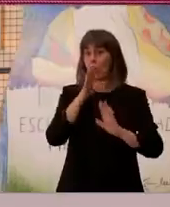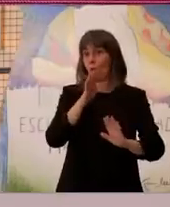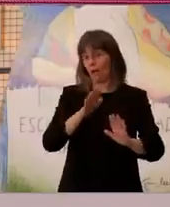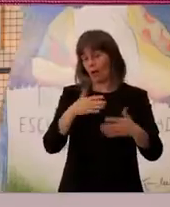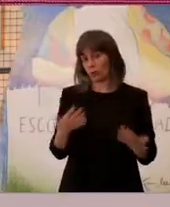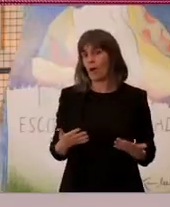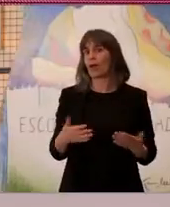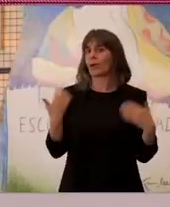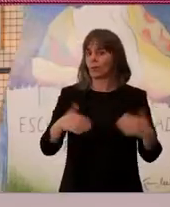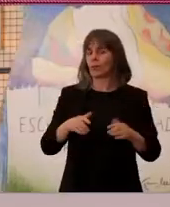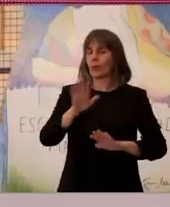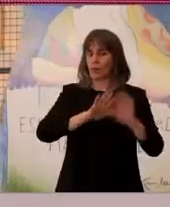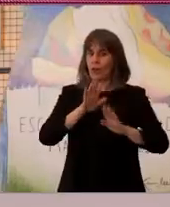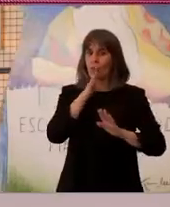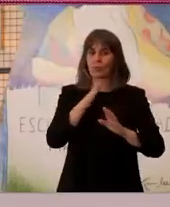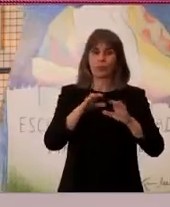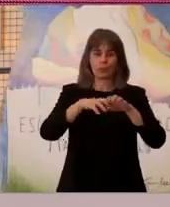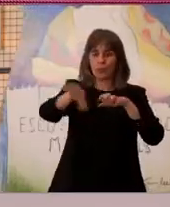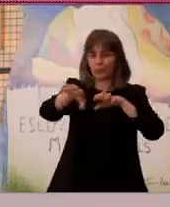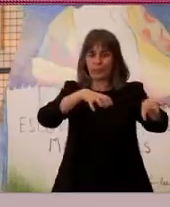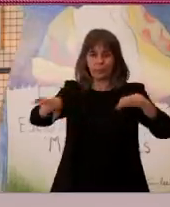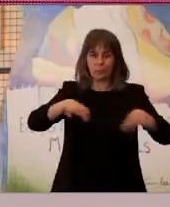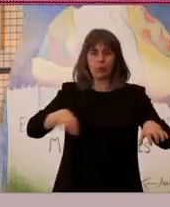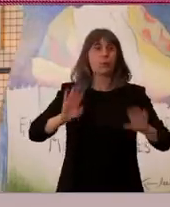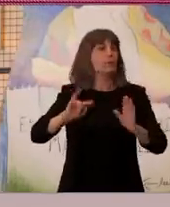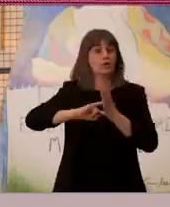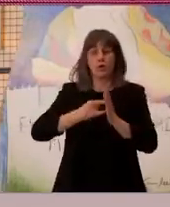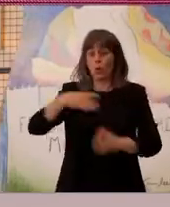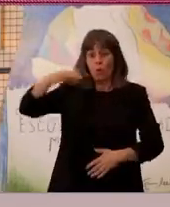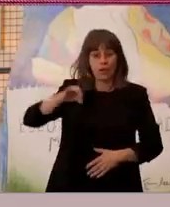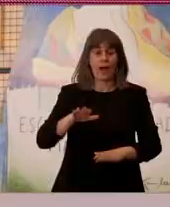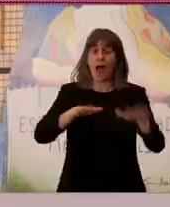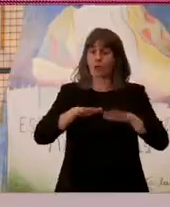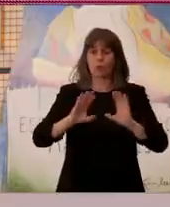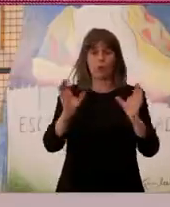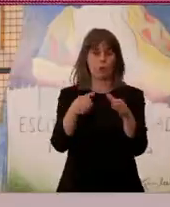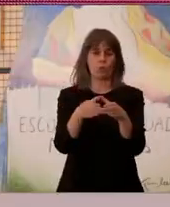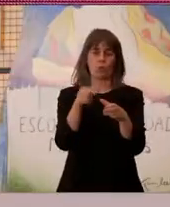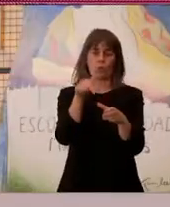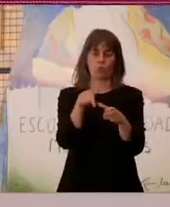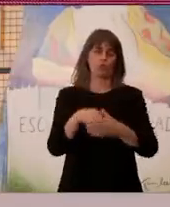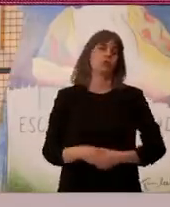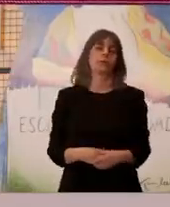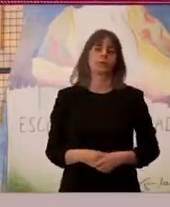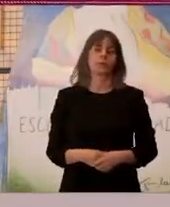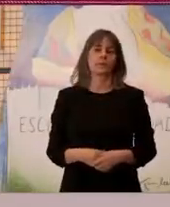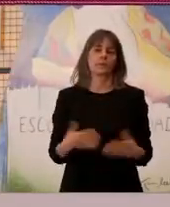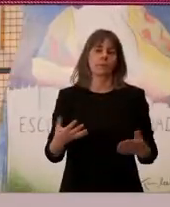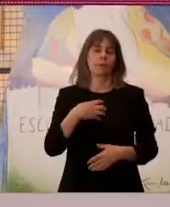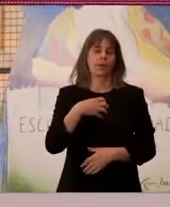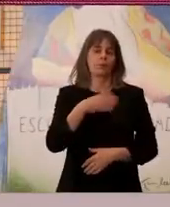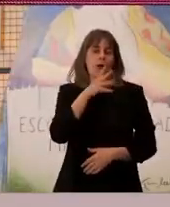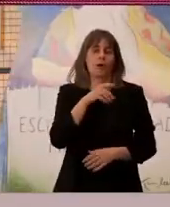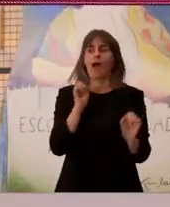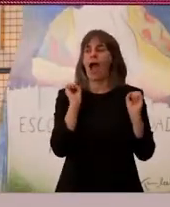en profundidad etcétera Pero es que la única solución es esta es actuar en grupo entonces lo que no podemos hacer es